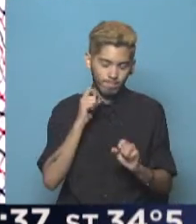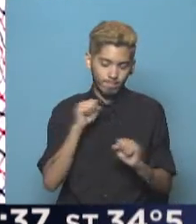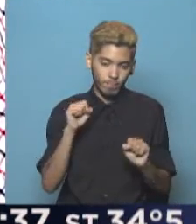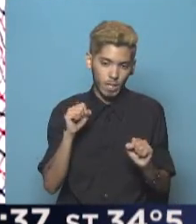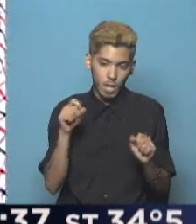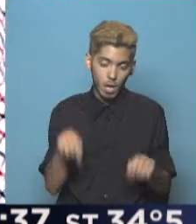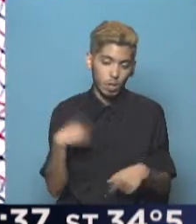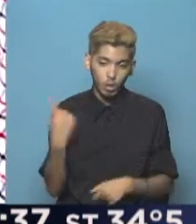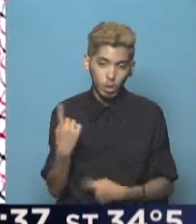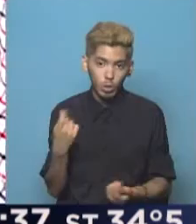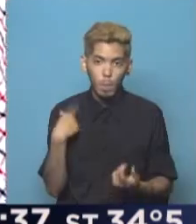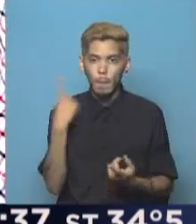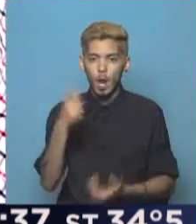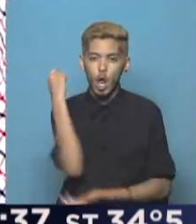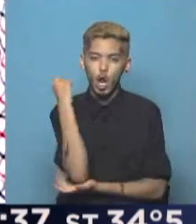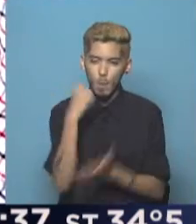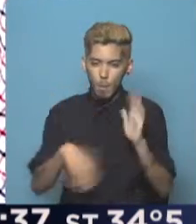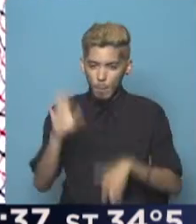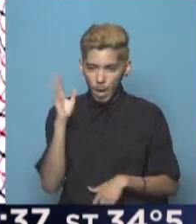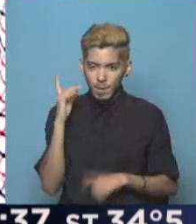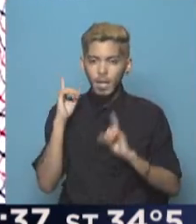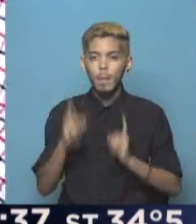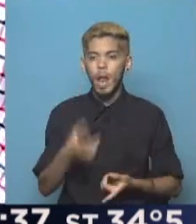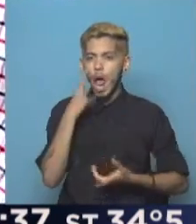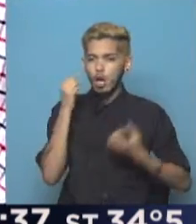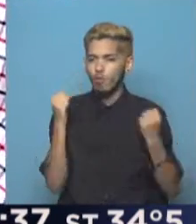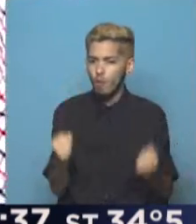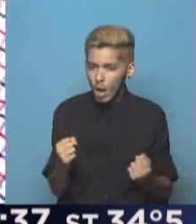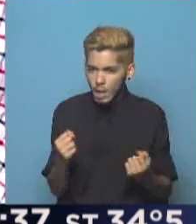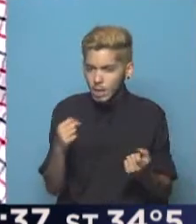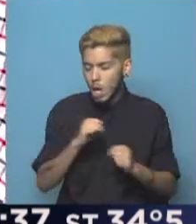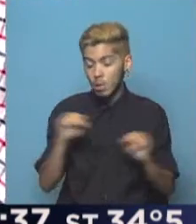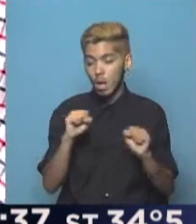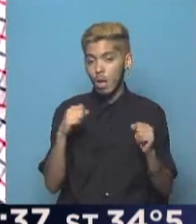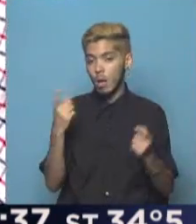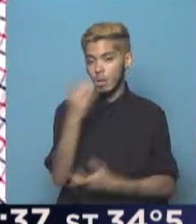pero en lo económico, y también un golpe duro en retrotraernos a otra época.